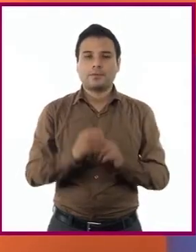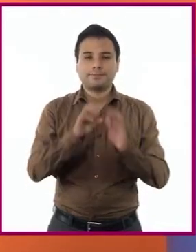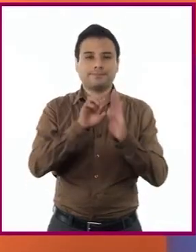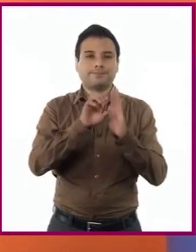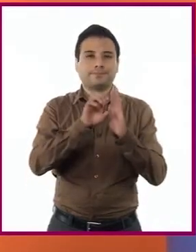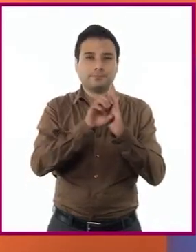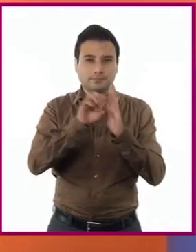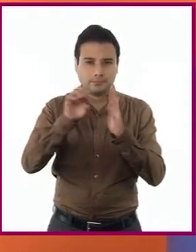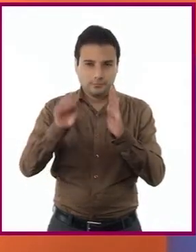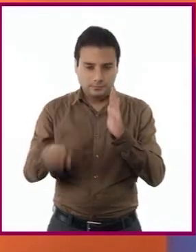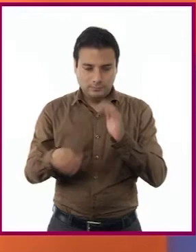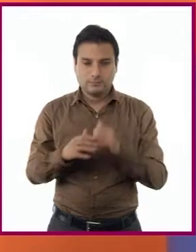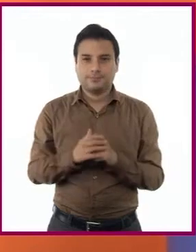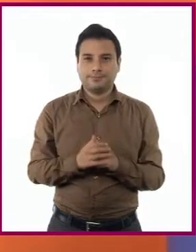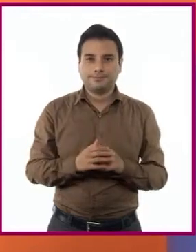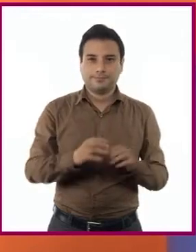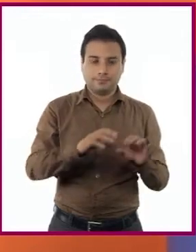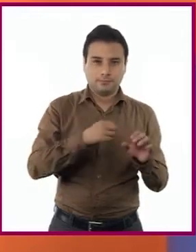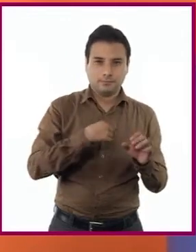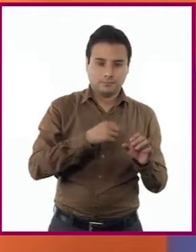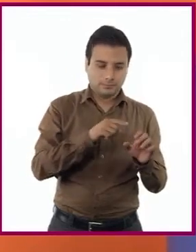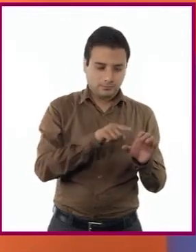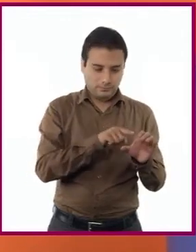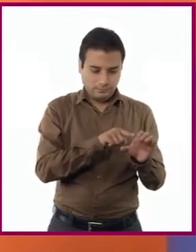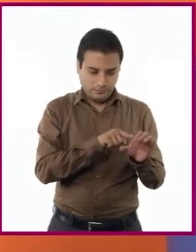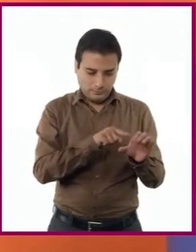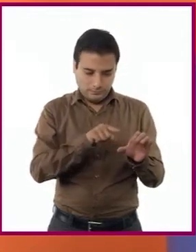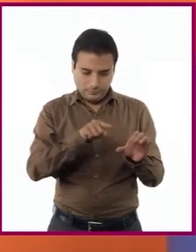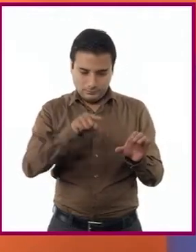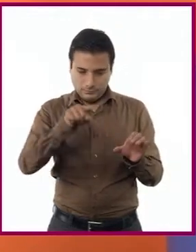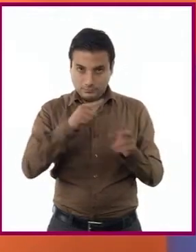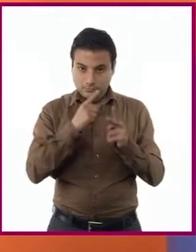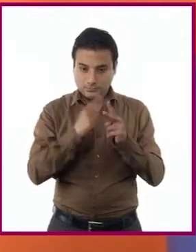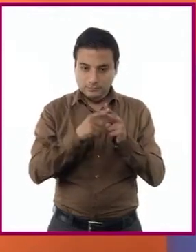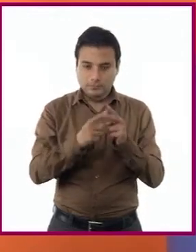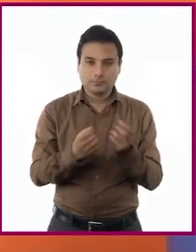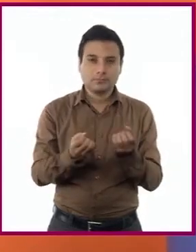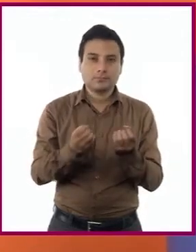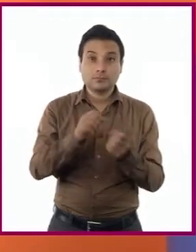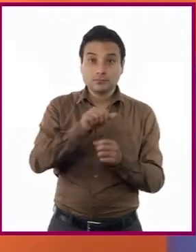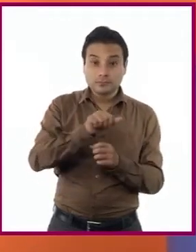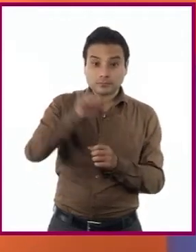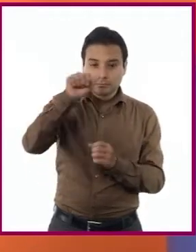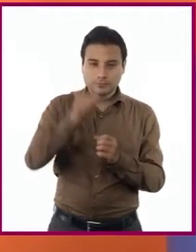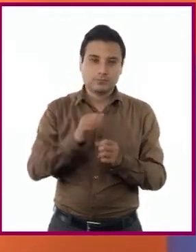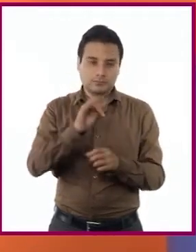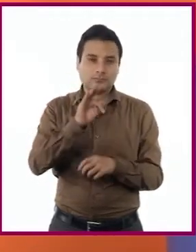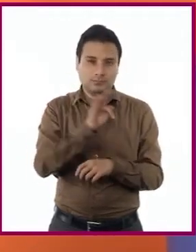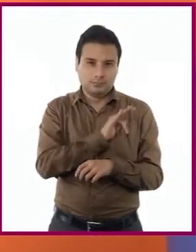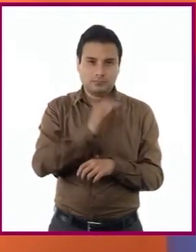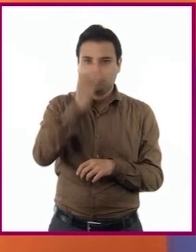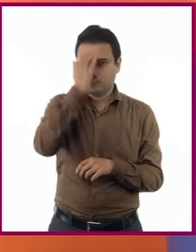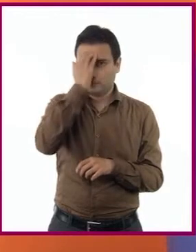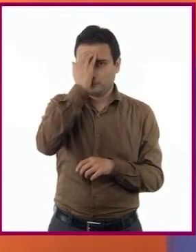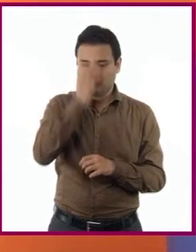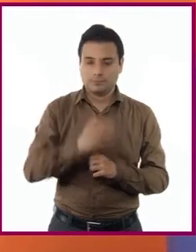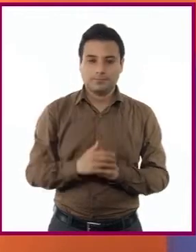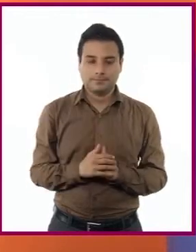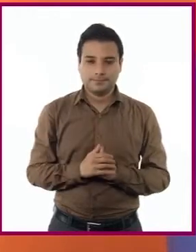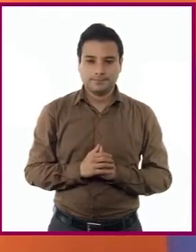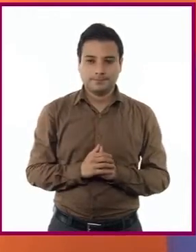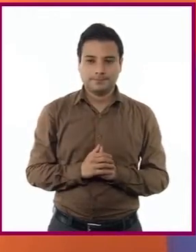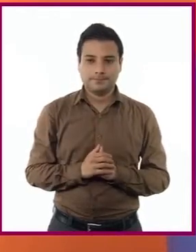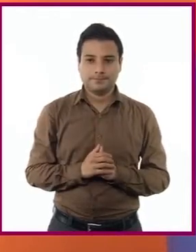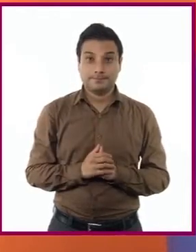perpendicular entre esas bases se obtendría la medida de la altura a los cuerpos con esas